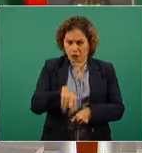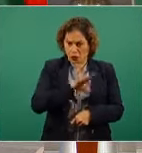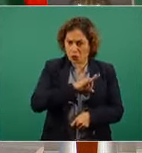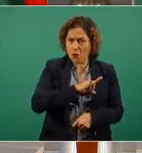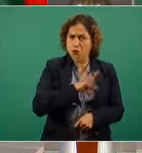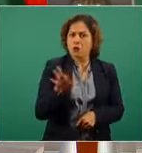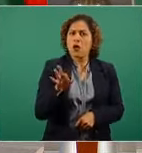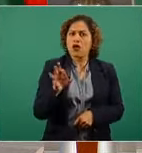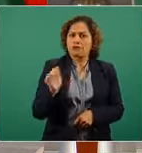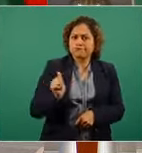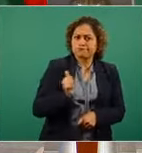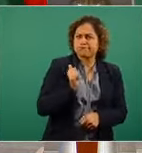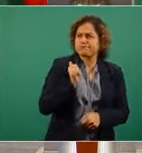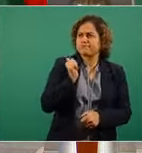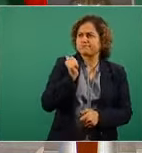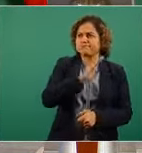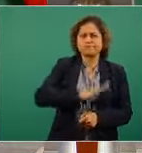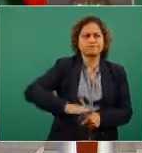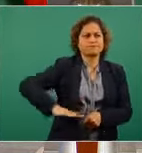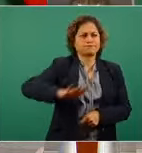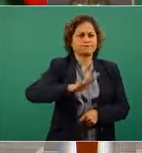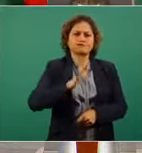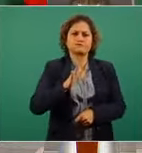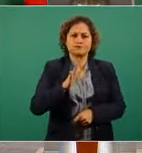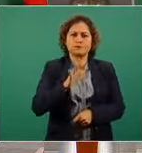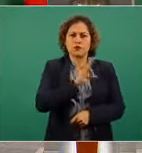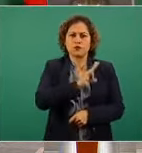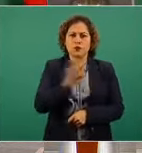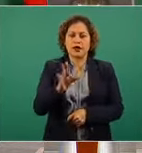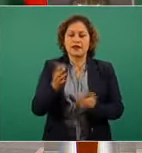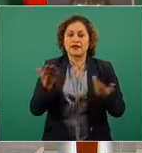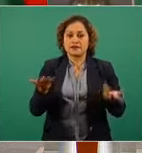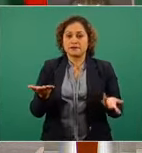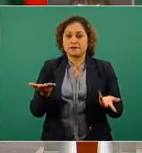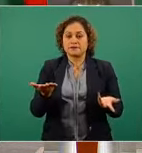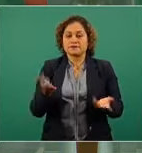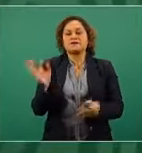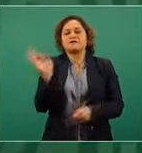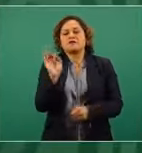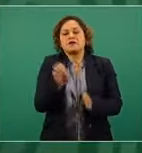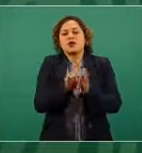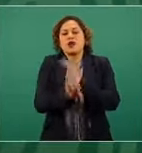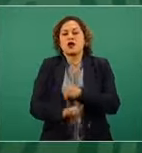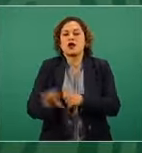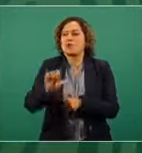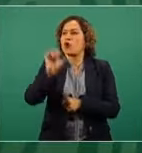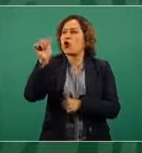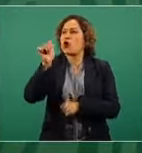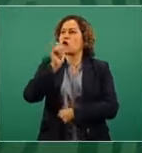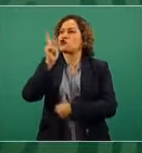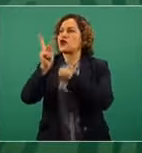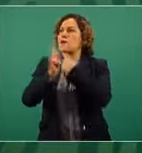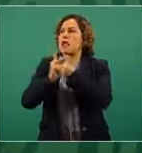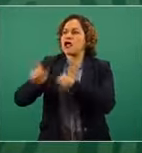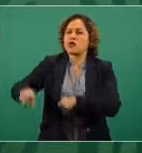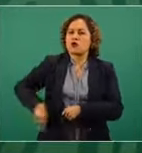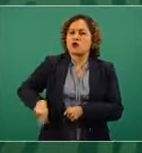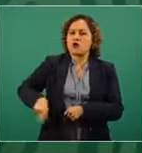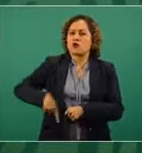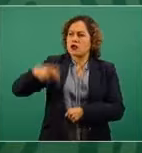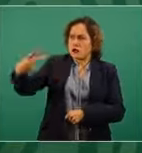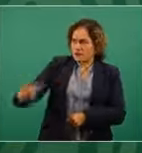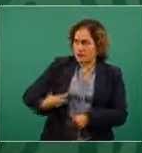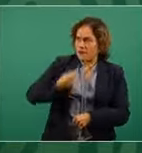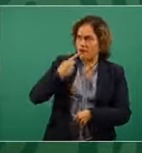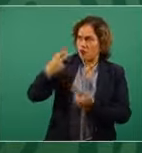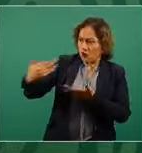Cuando un gobernante extranjero me pregunta si hay posibilidad de entrar al negocio de los